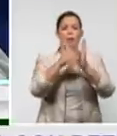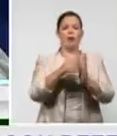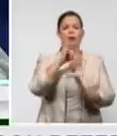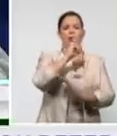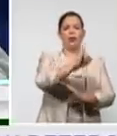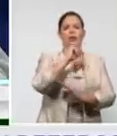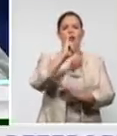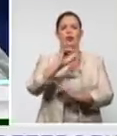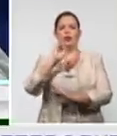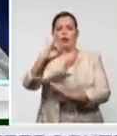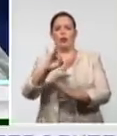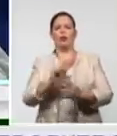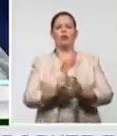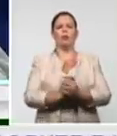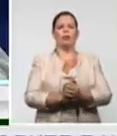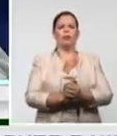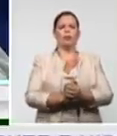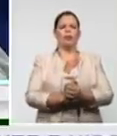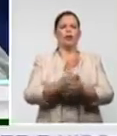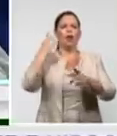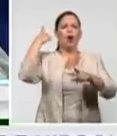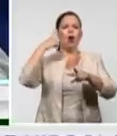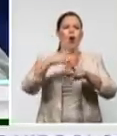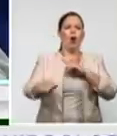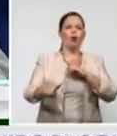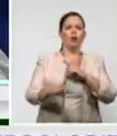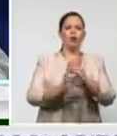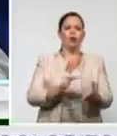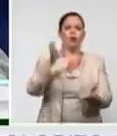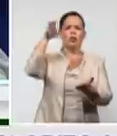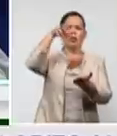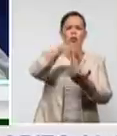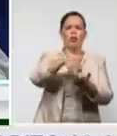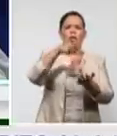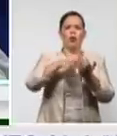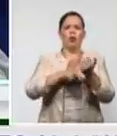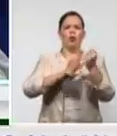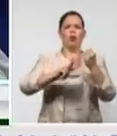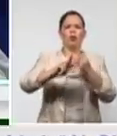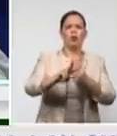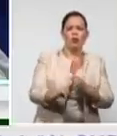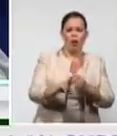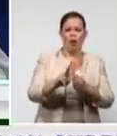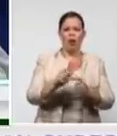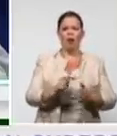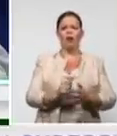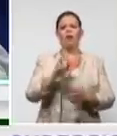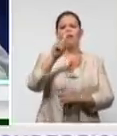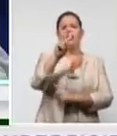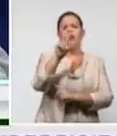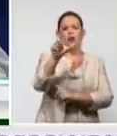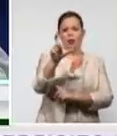1.667 en los del Centro Provincial de Higiene, Epidemiología y Microbiología de Villa Clara,